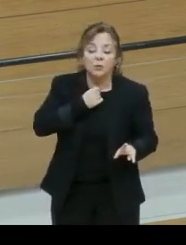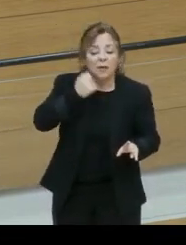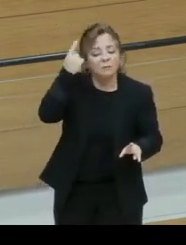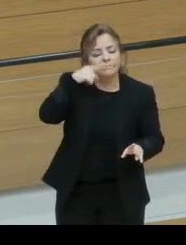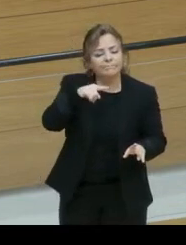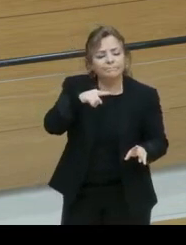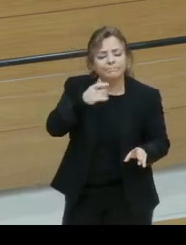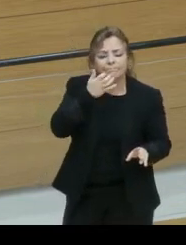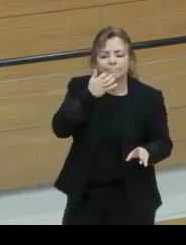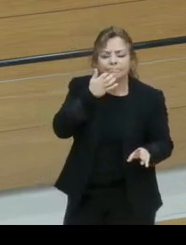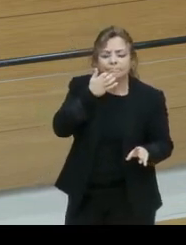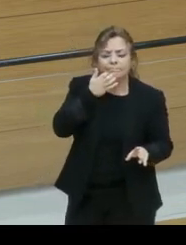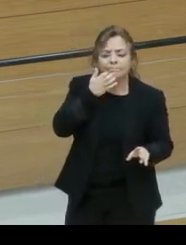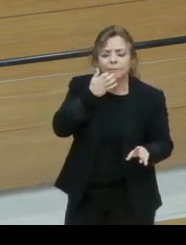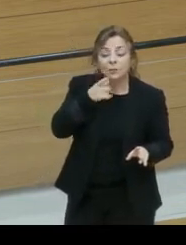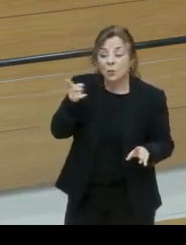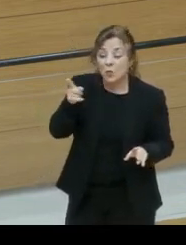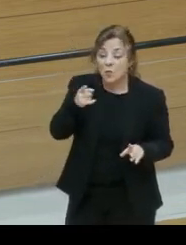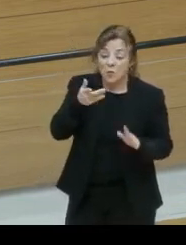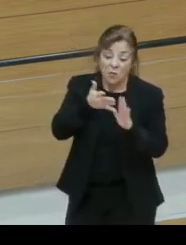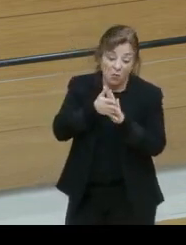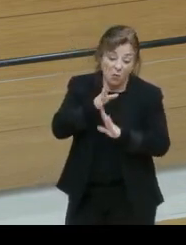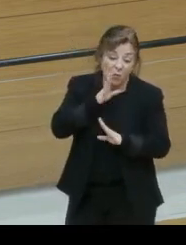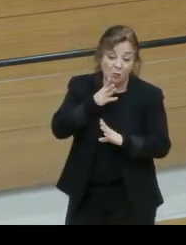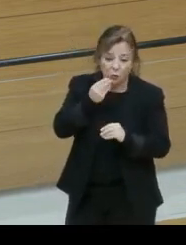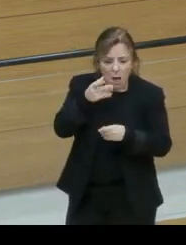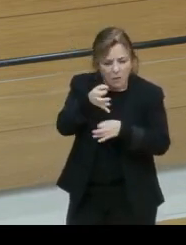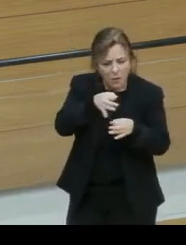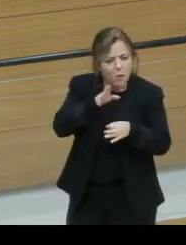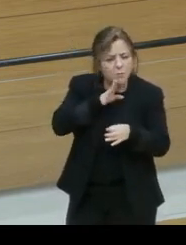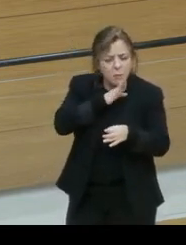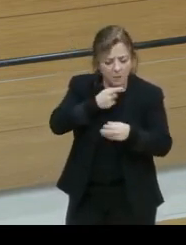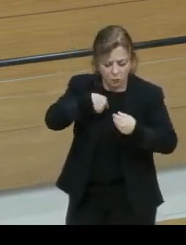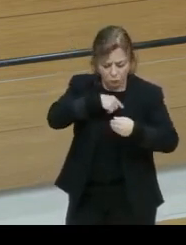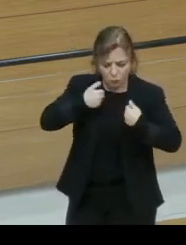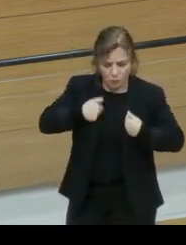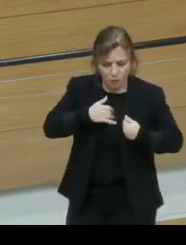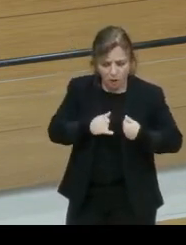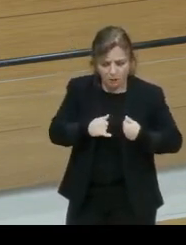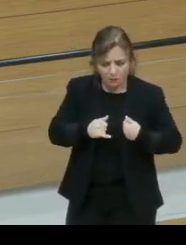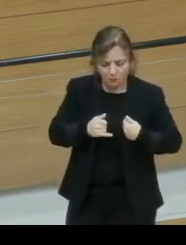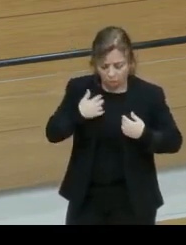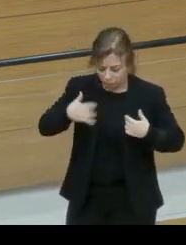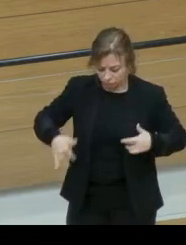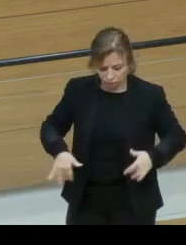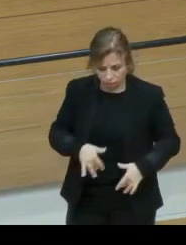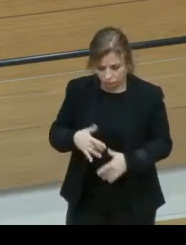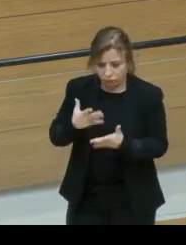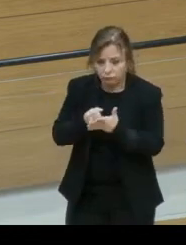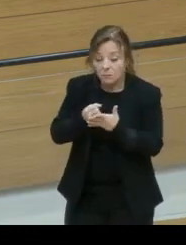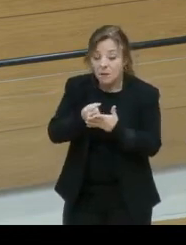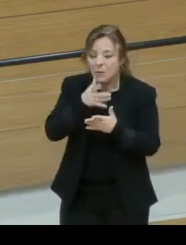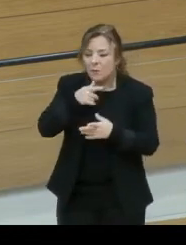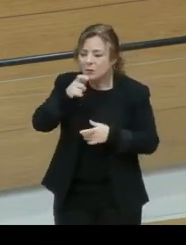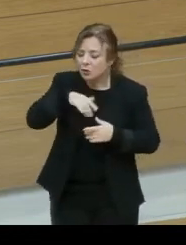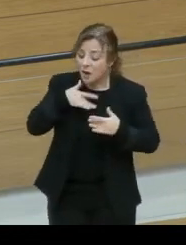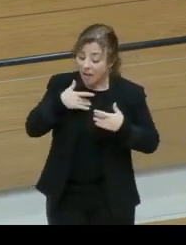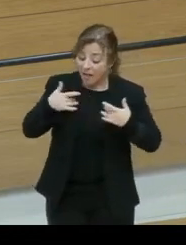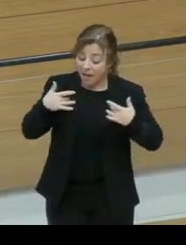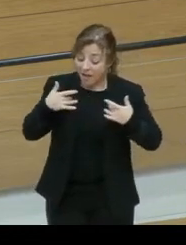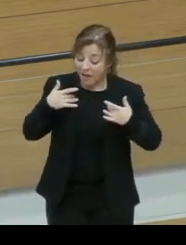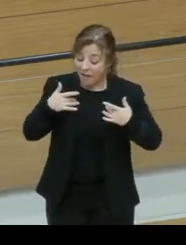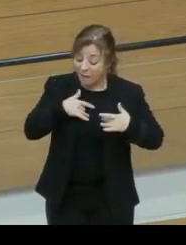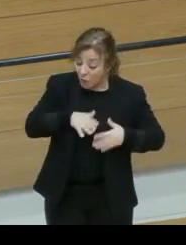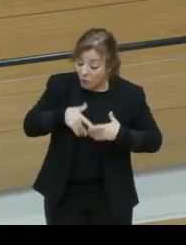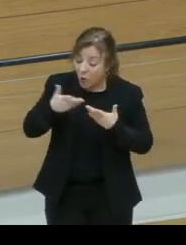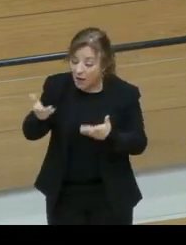saber si, como tú has dicho, hay muchas células madre en nuestro cuerpo, por todos lados, pero del donante deberían